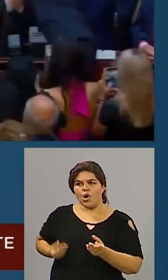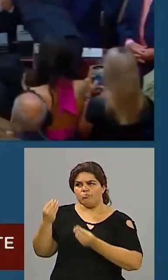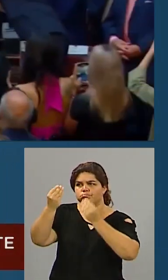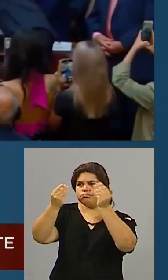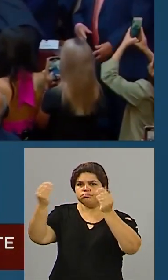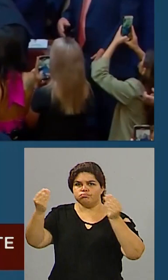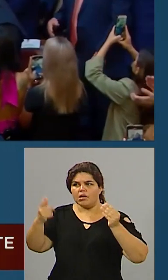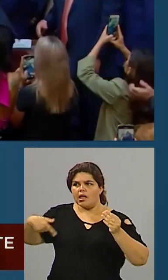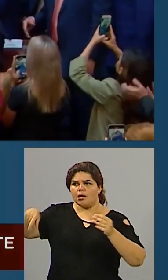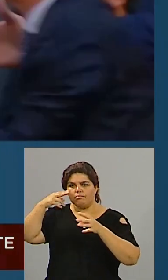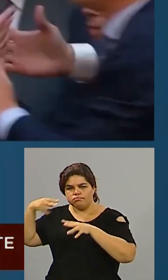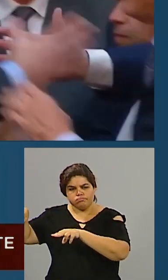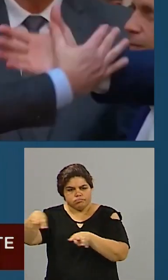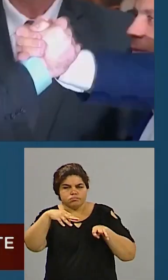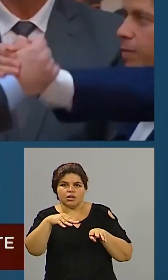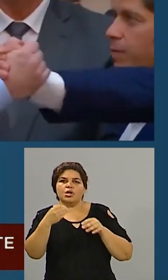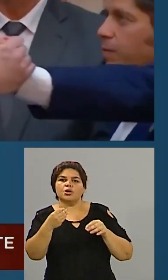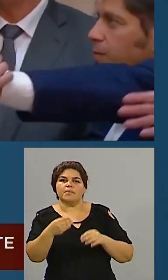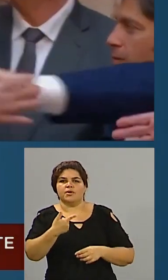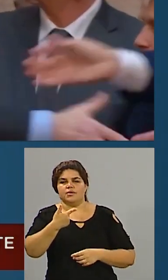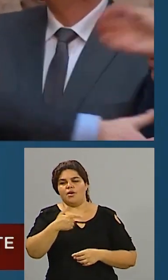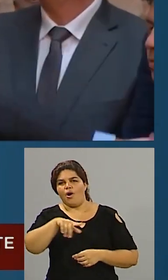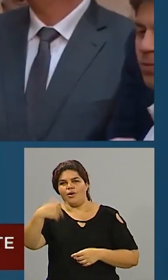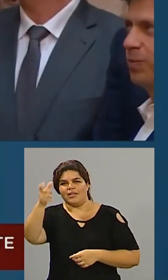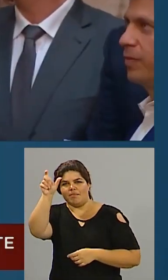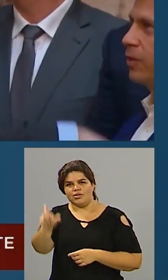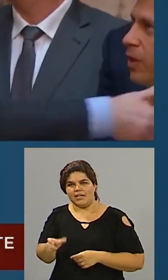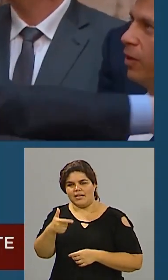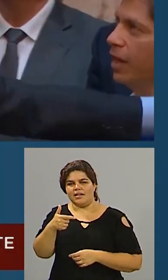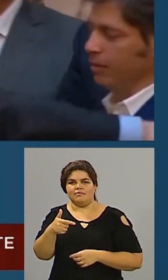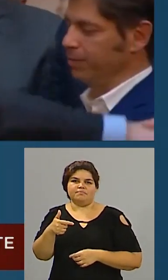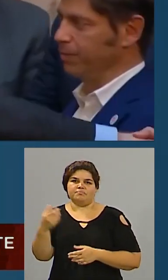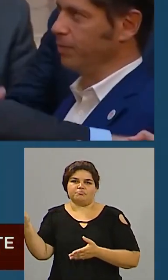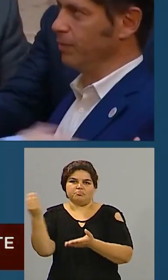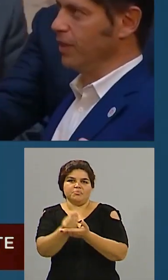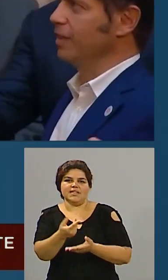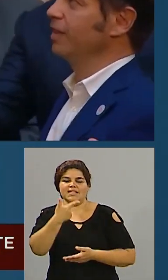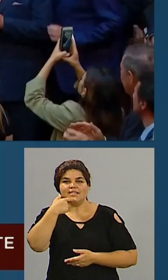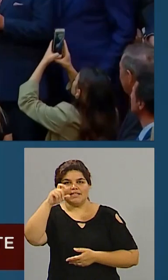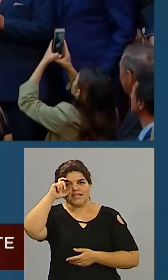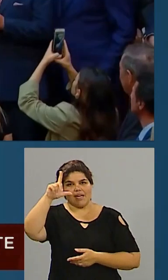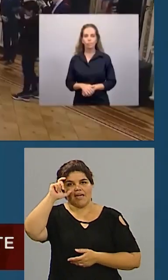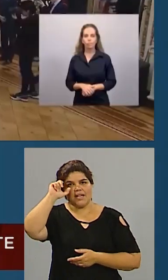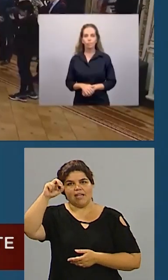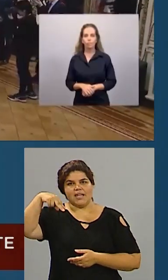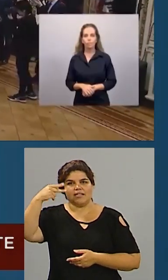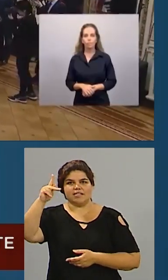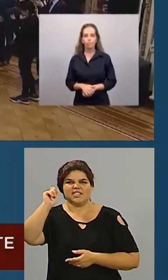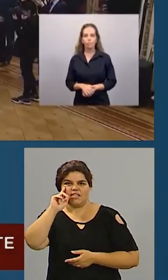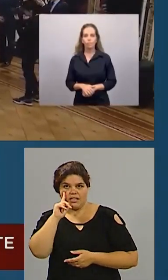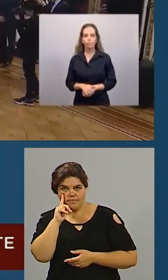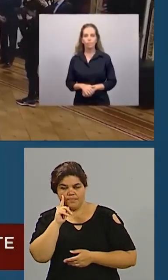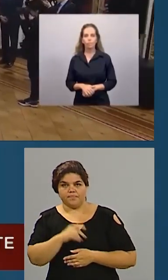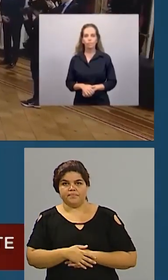presencia específica de Zelensky? A ver, en primer lugar, ha sido, desde el punto de vista internacional, ha